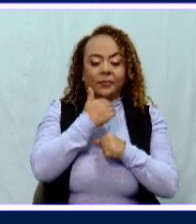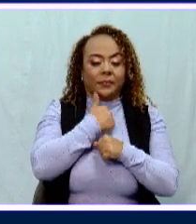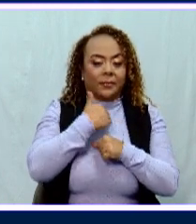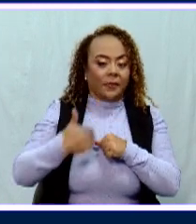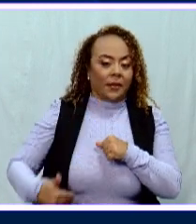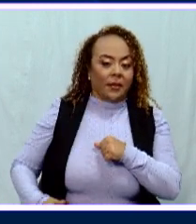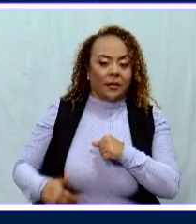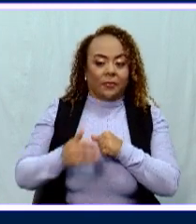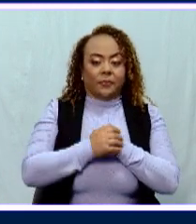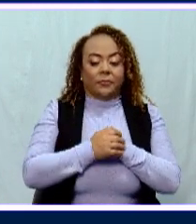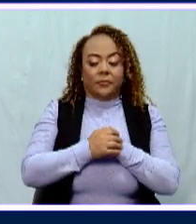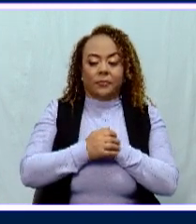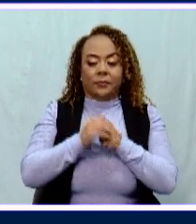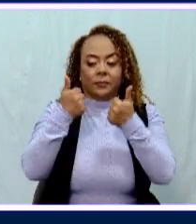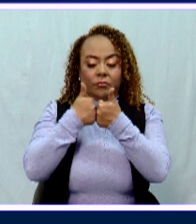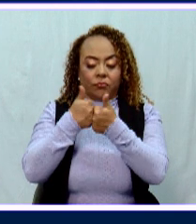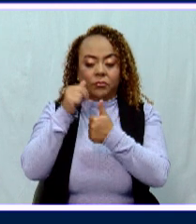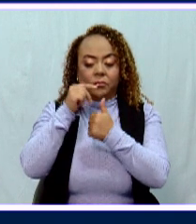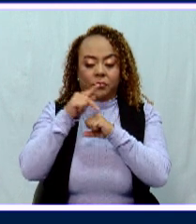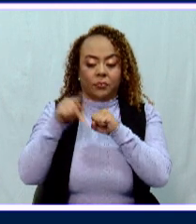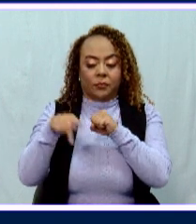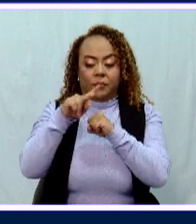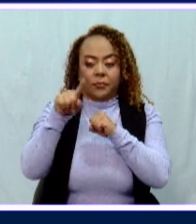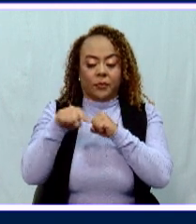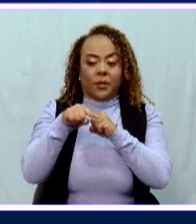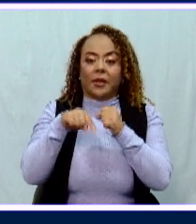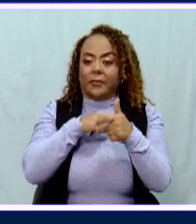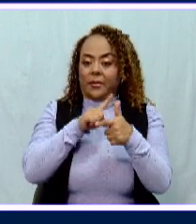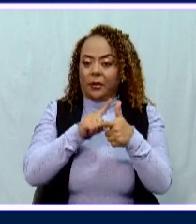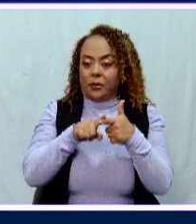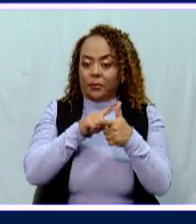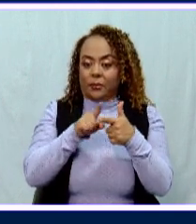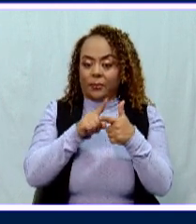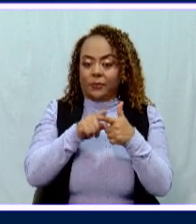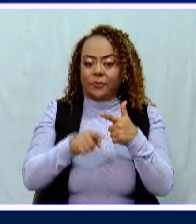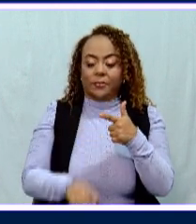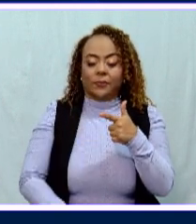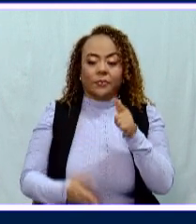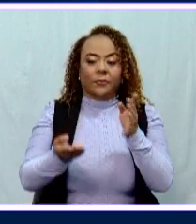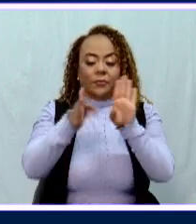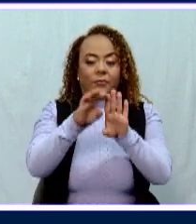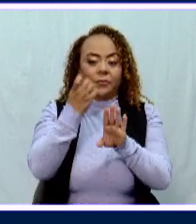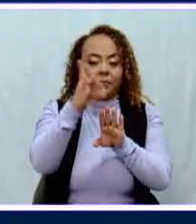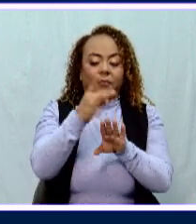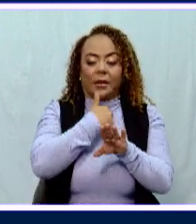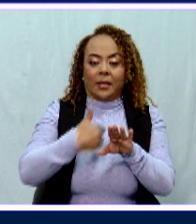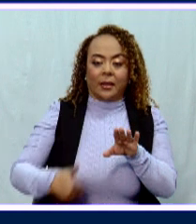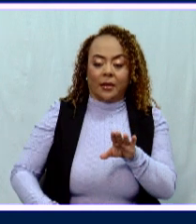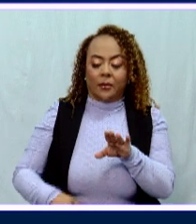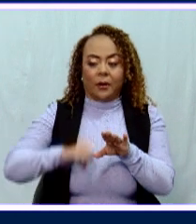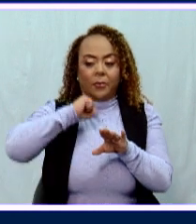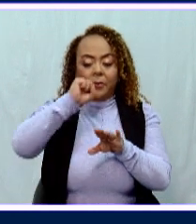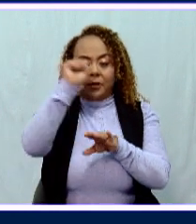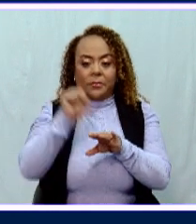final herediano campeón Pérez zeledón llevo dos clausura 18 herediano campeón